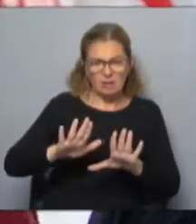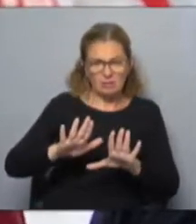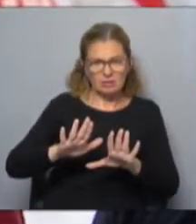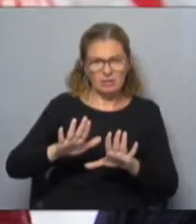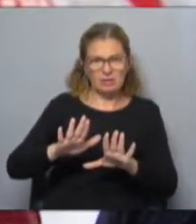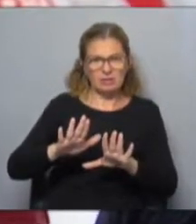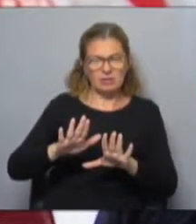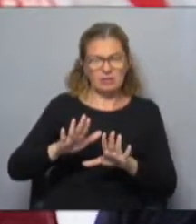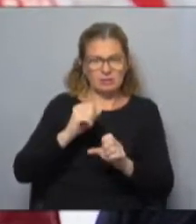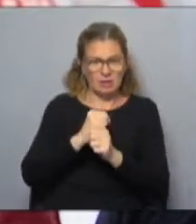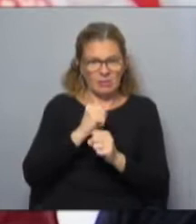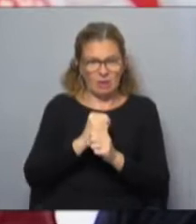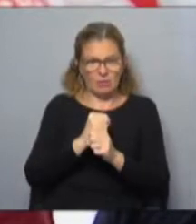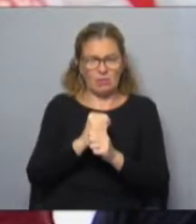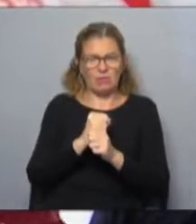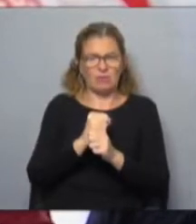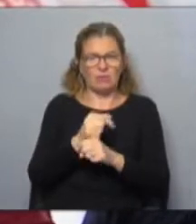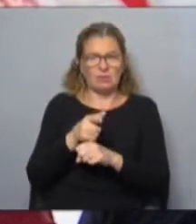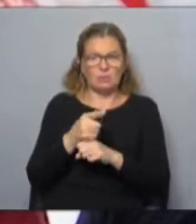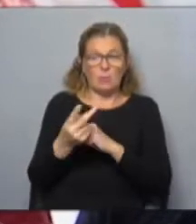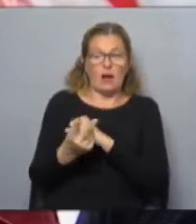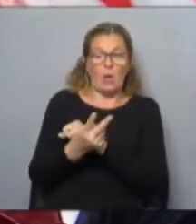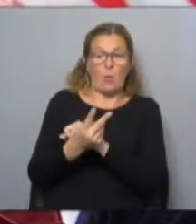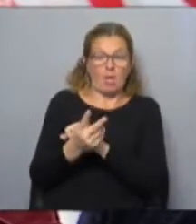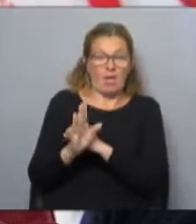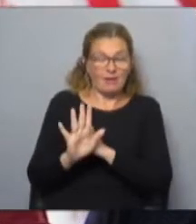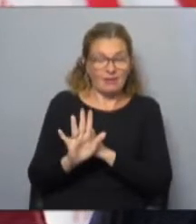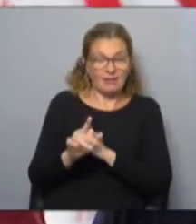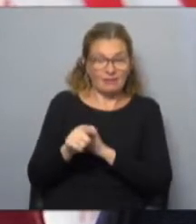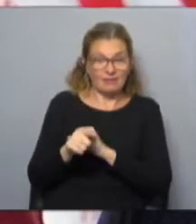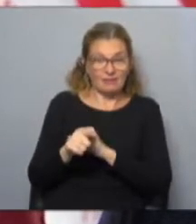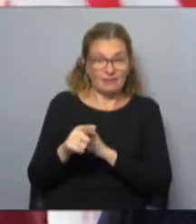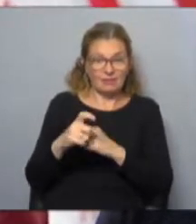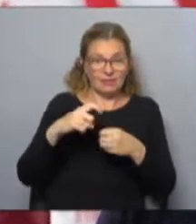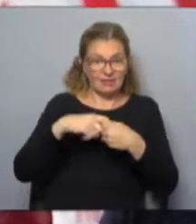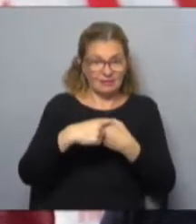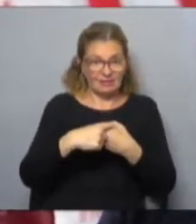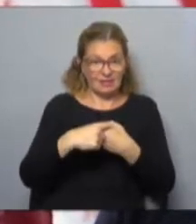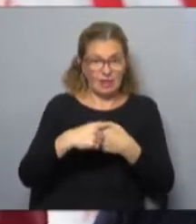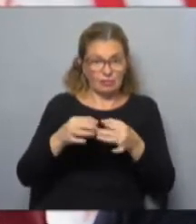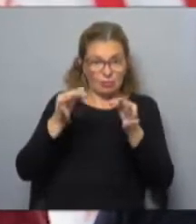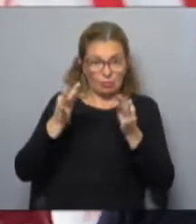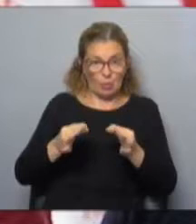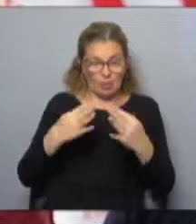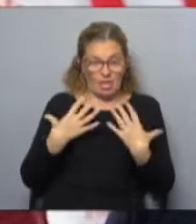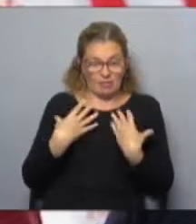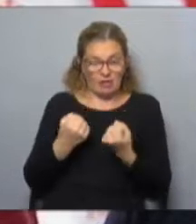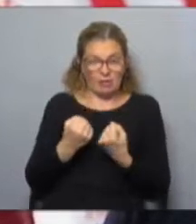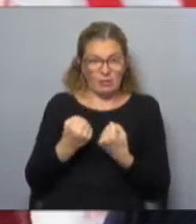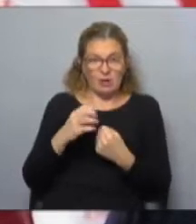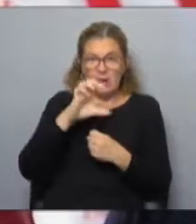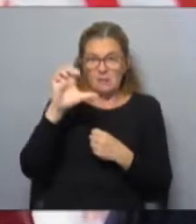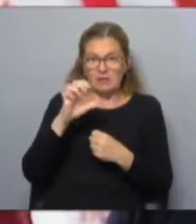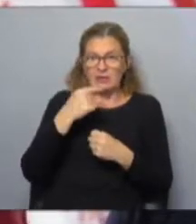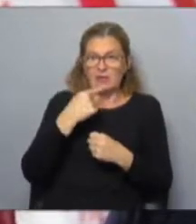tarea en lo que es prevención en calidad de dirigente sindical de seguridad y salud. Y ahí la empresa lo